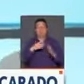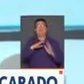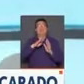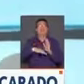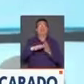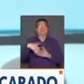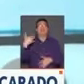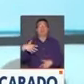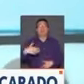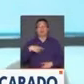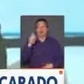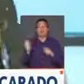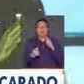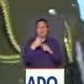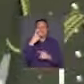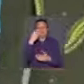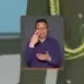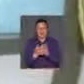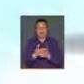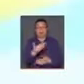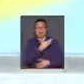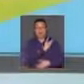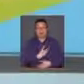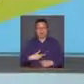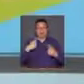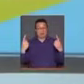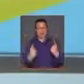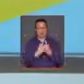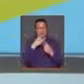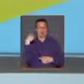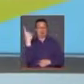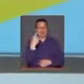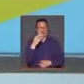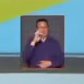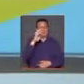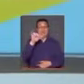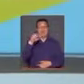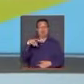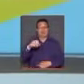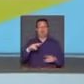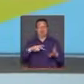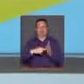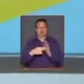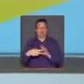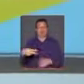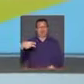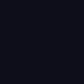Primera vez del presidente en el encuentro nacional de la pequeña empresa que terminó en polémica.